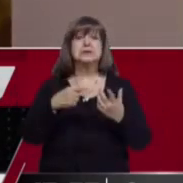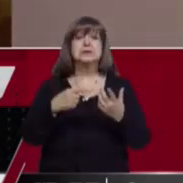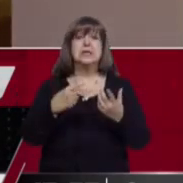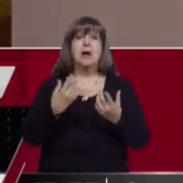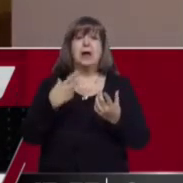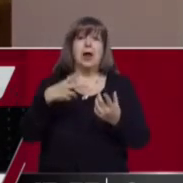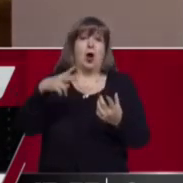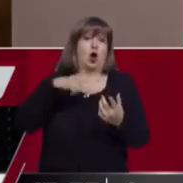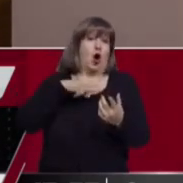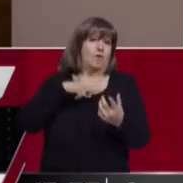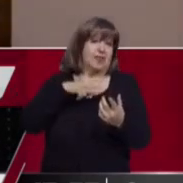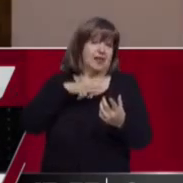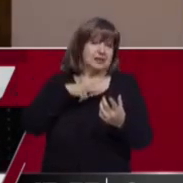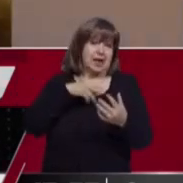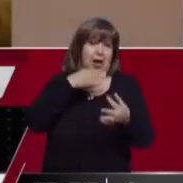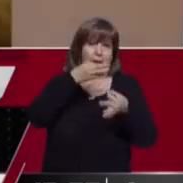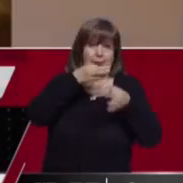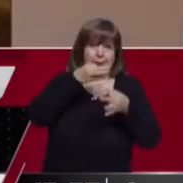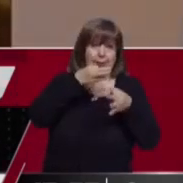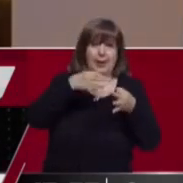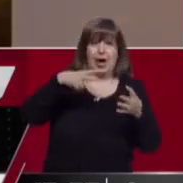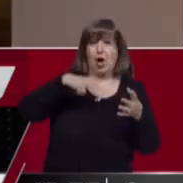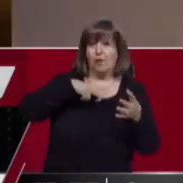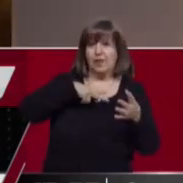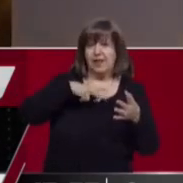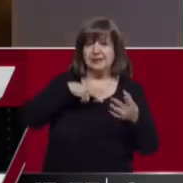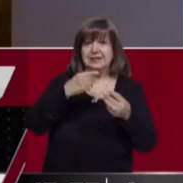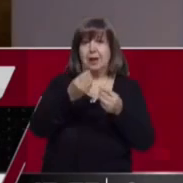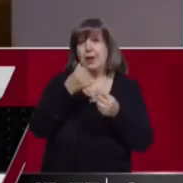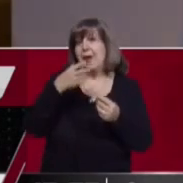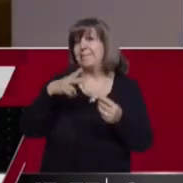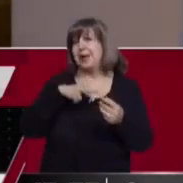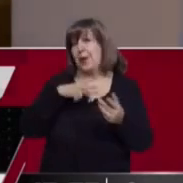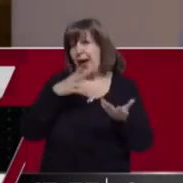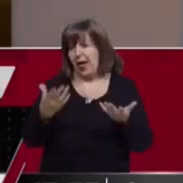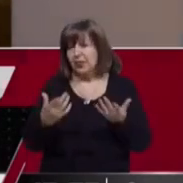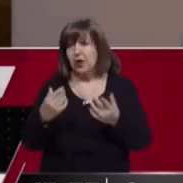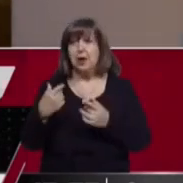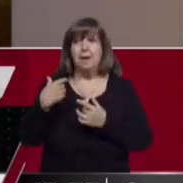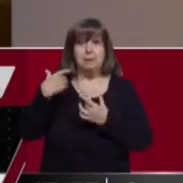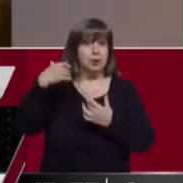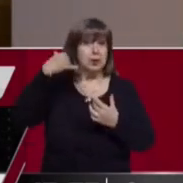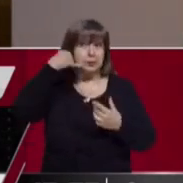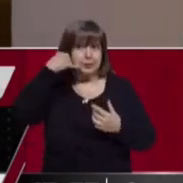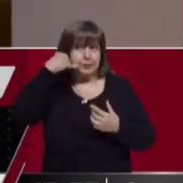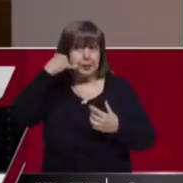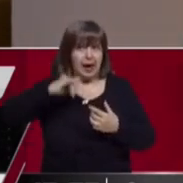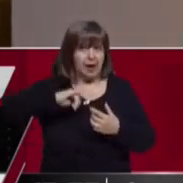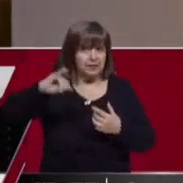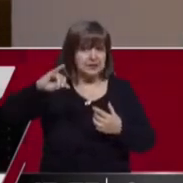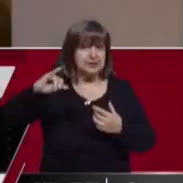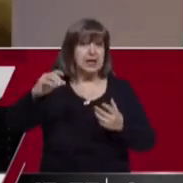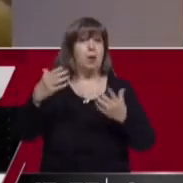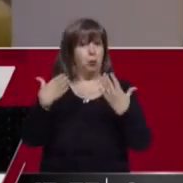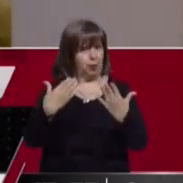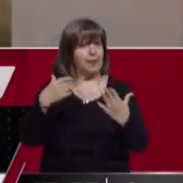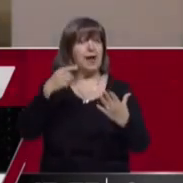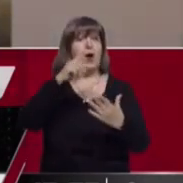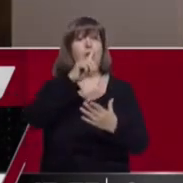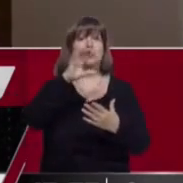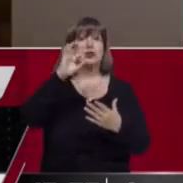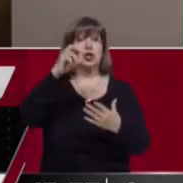eso es fundamental porque para aquellas personas que toman conocimiento de una situación de violencia, saben que pueden llamar